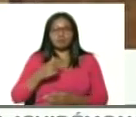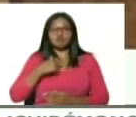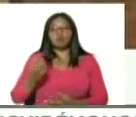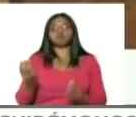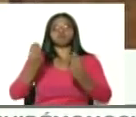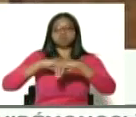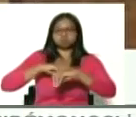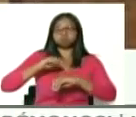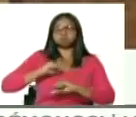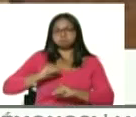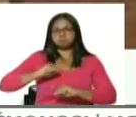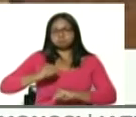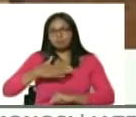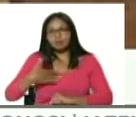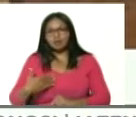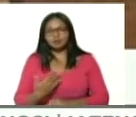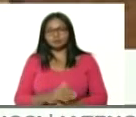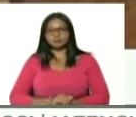Y